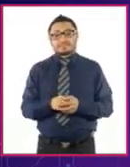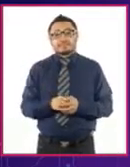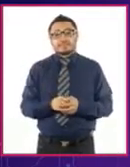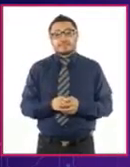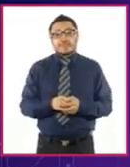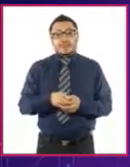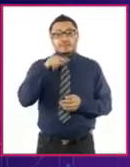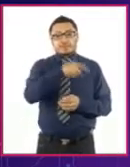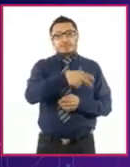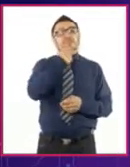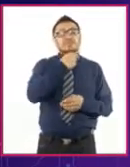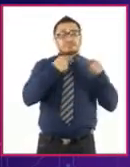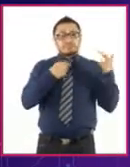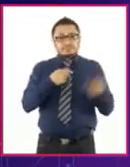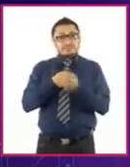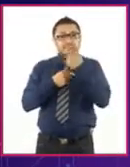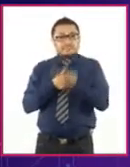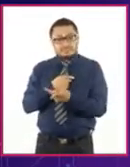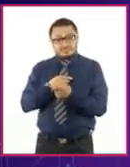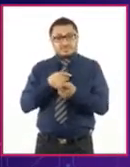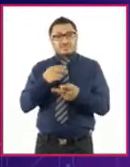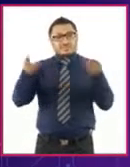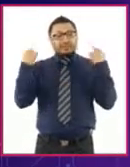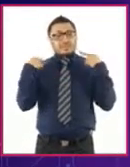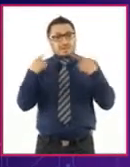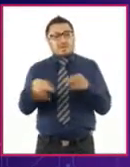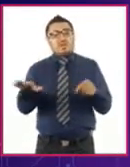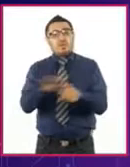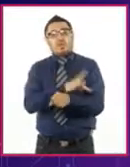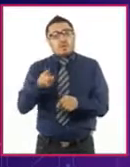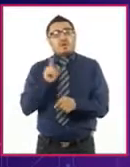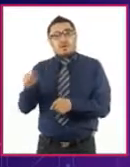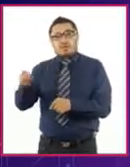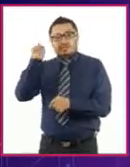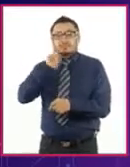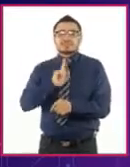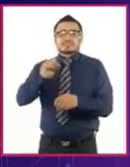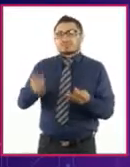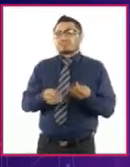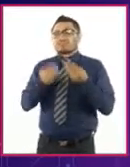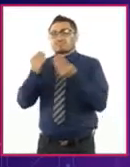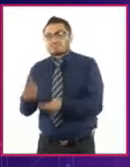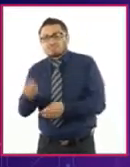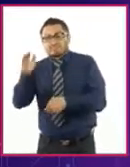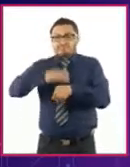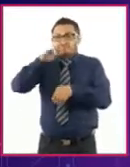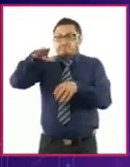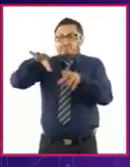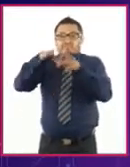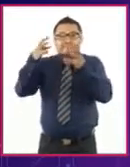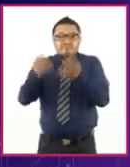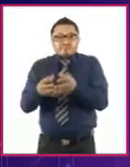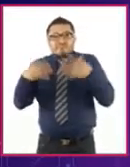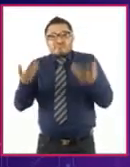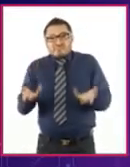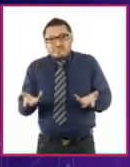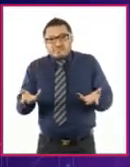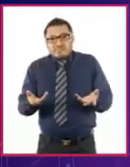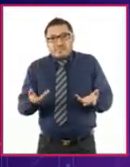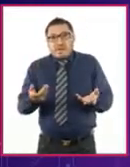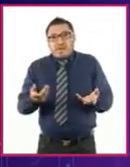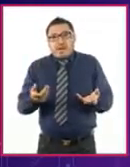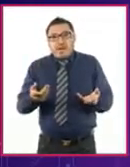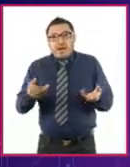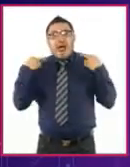Alejandra le preguntó al entrenador por qué a su amiga Claudia le habían entregado más pelotas, quien le